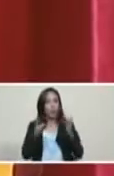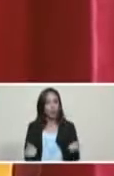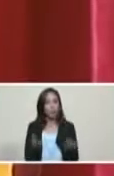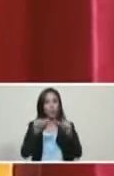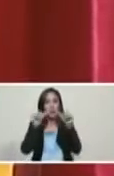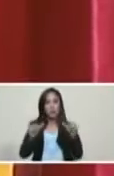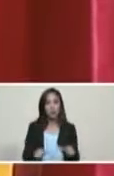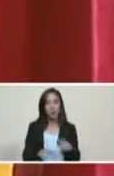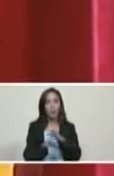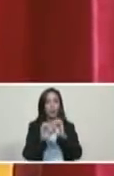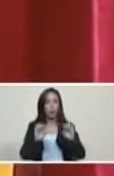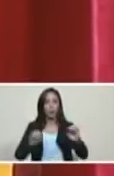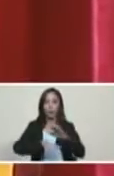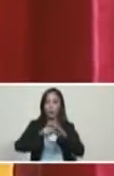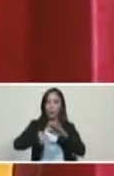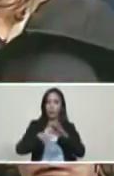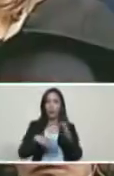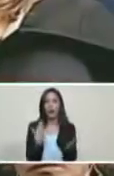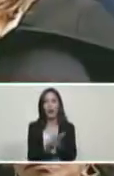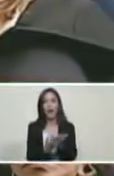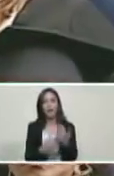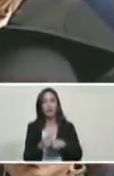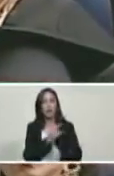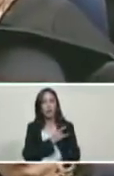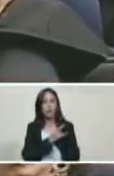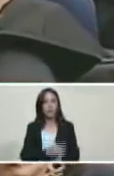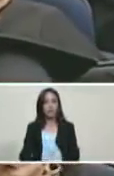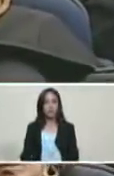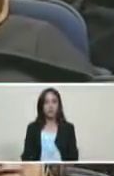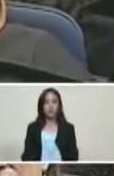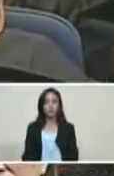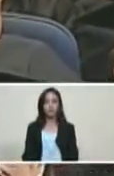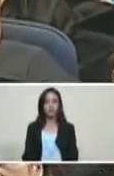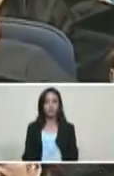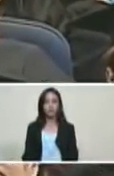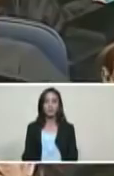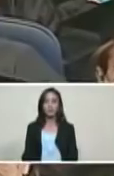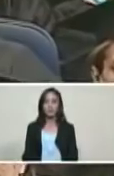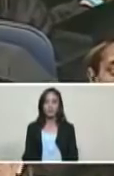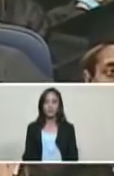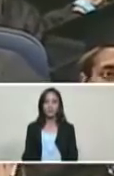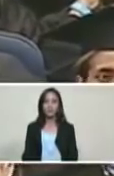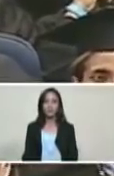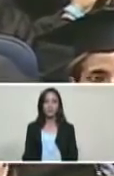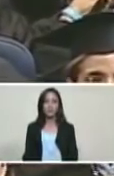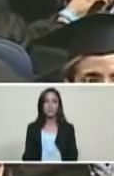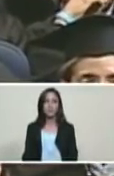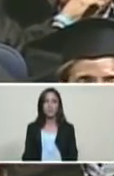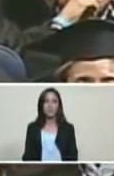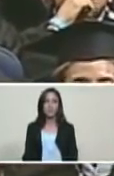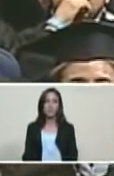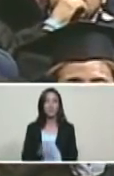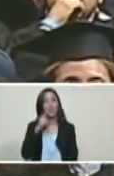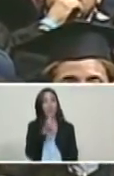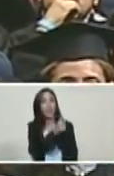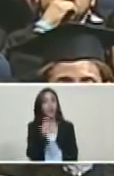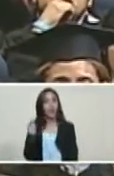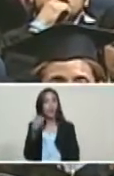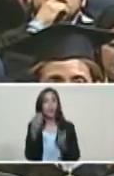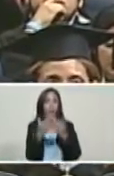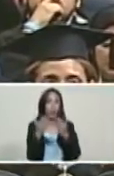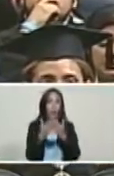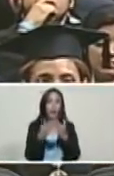desde preescolar hasta el nivel de educación universitaria. En este momento histórico, cada escuela, cada